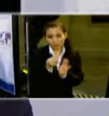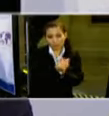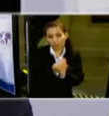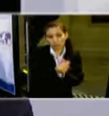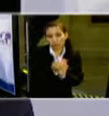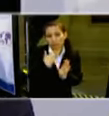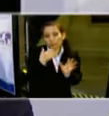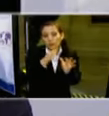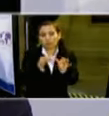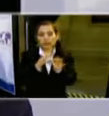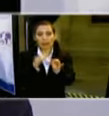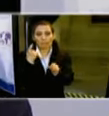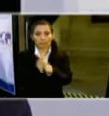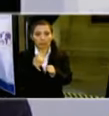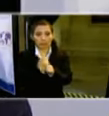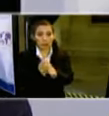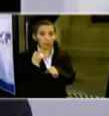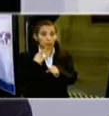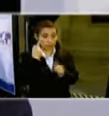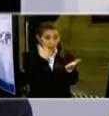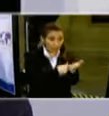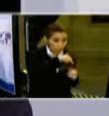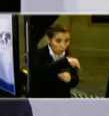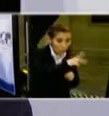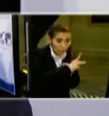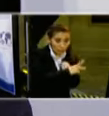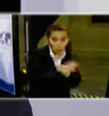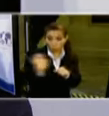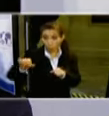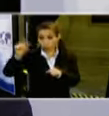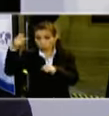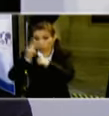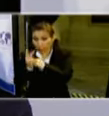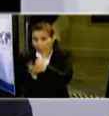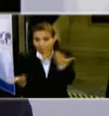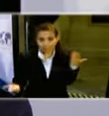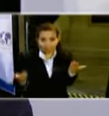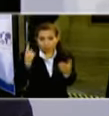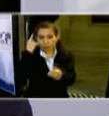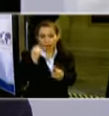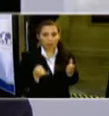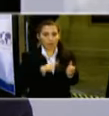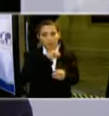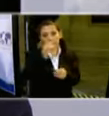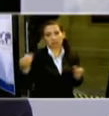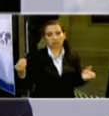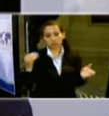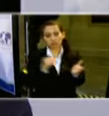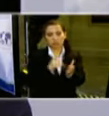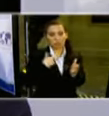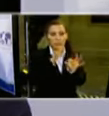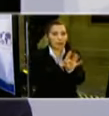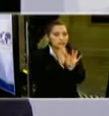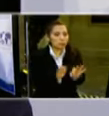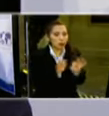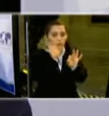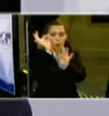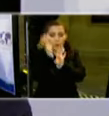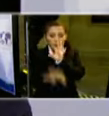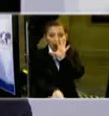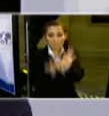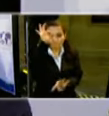de explicar qué era primero, si la política interna o la política externa, y para establecer posteriormente una prioridad de una sobre